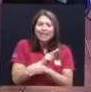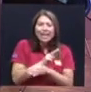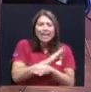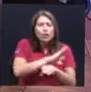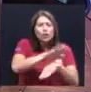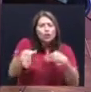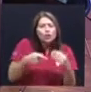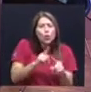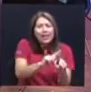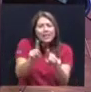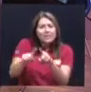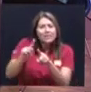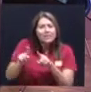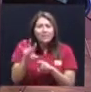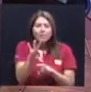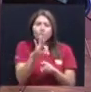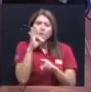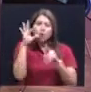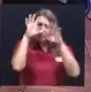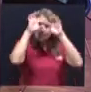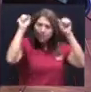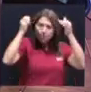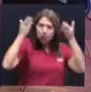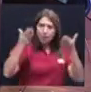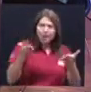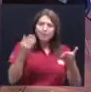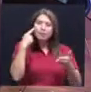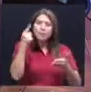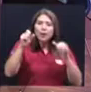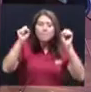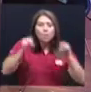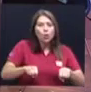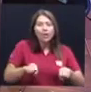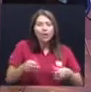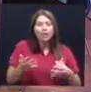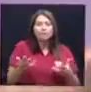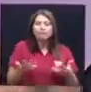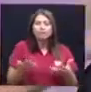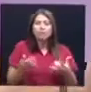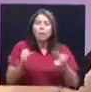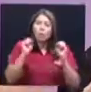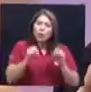diplomáticas que tiene para poder que